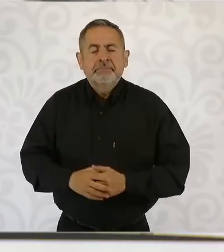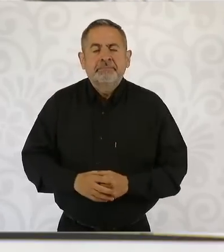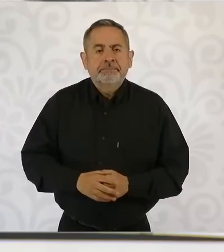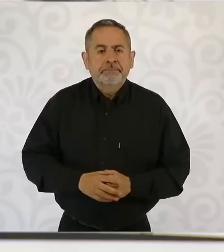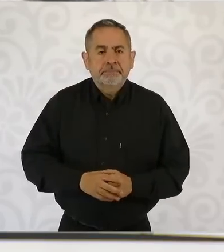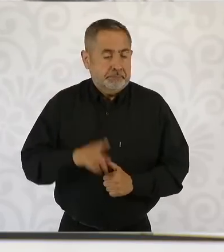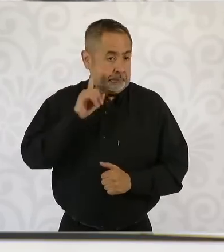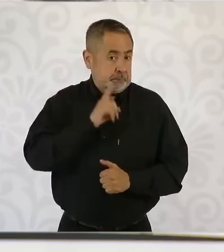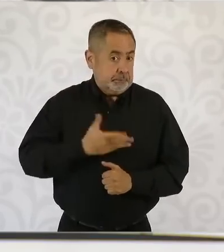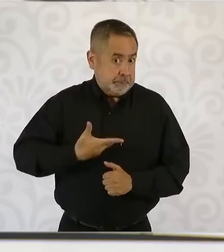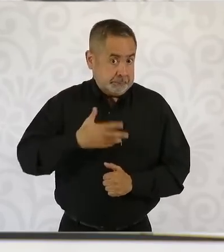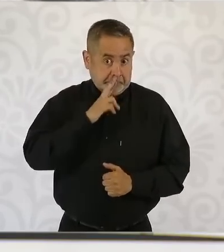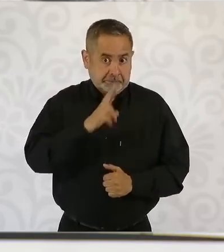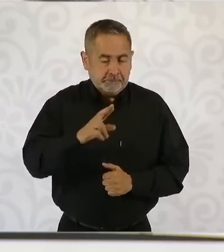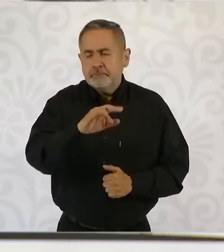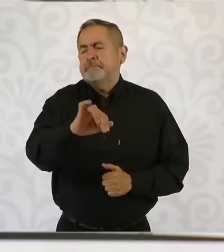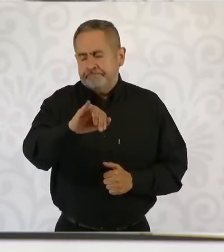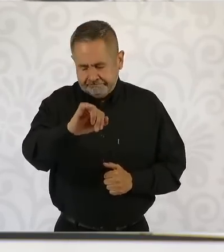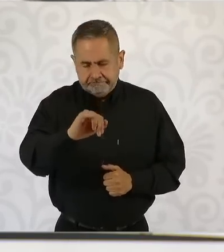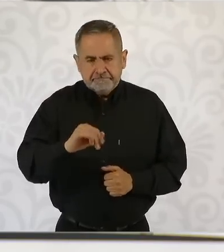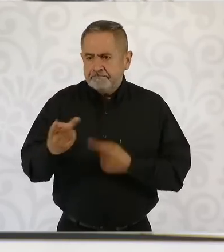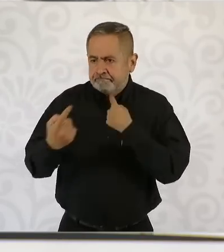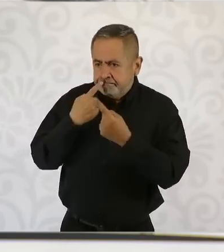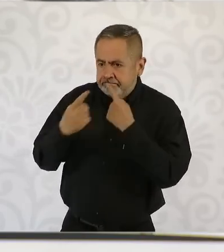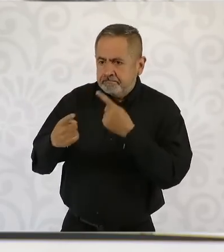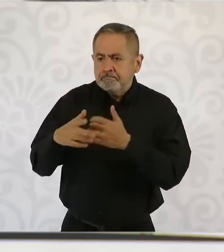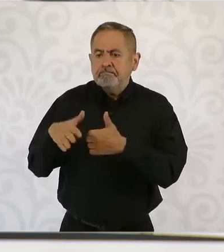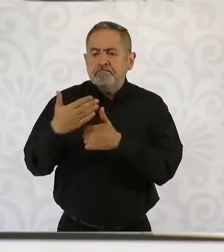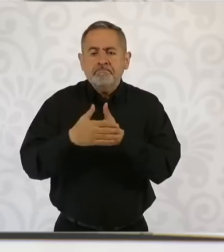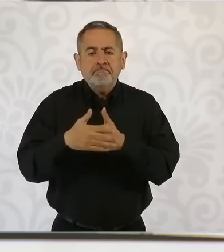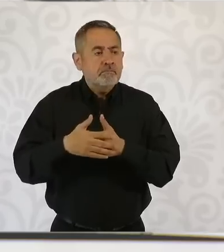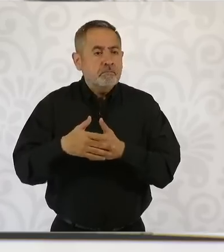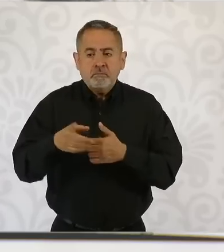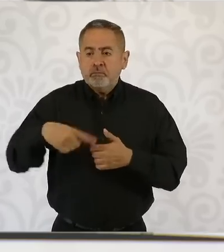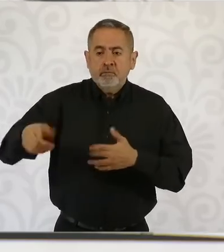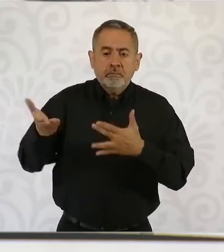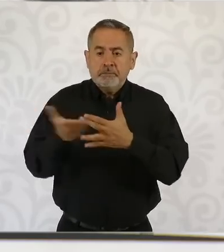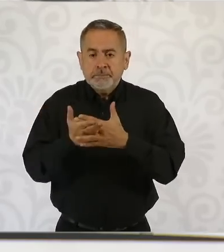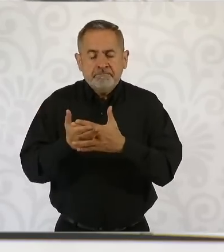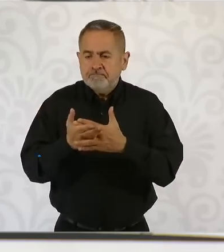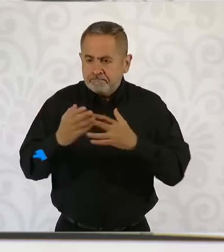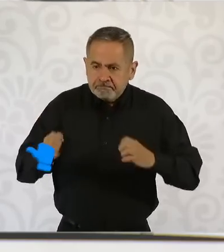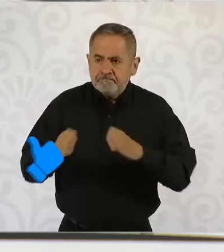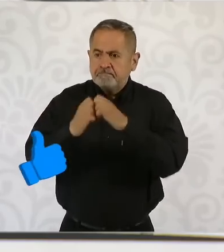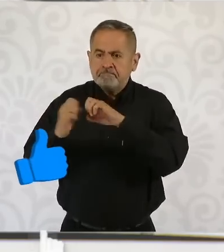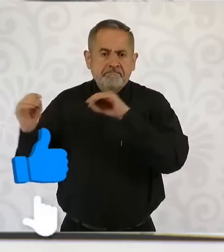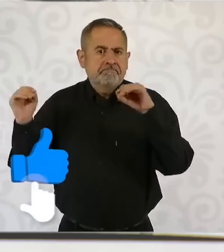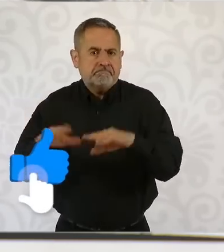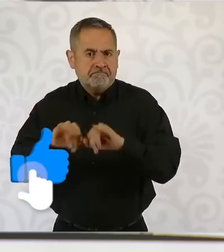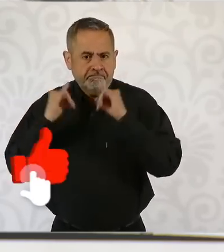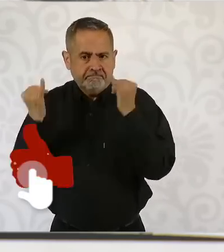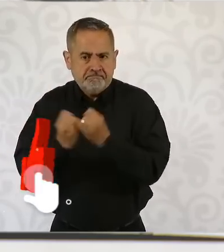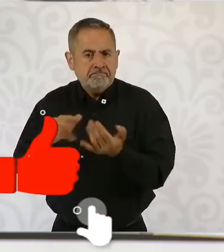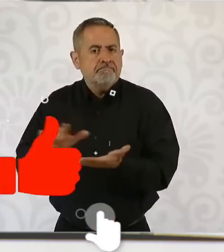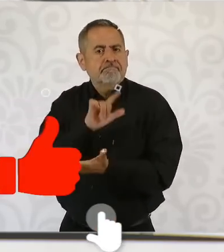estamos platicando con el Congreso para que haya un periodo extraordinario para varias leyes que se quedaron